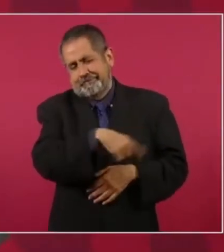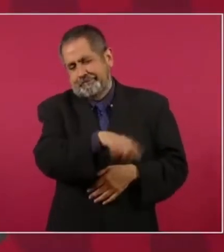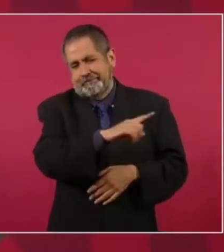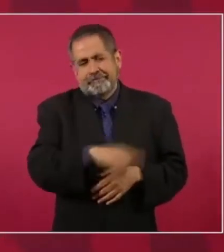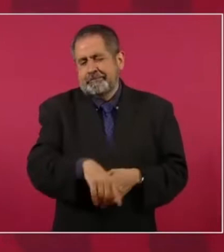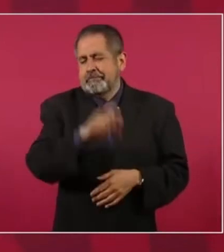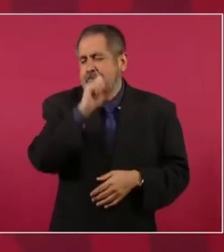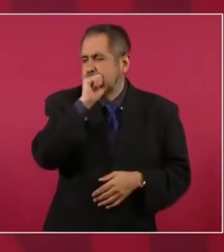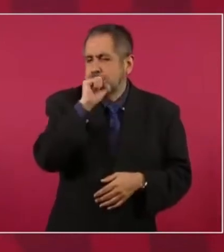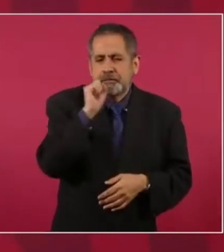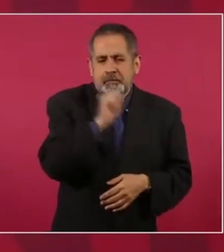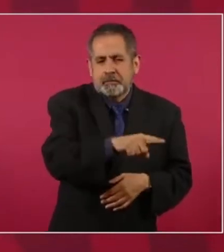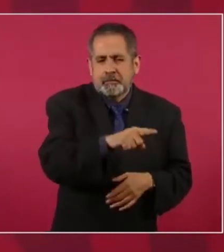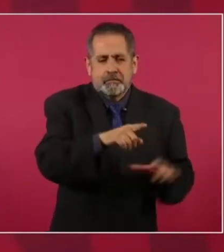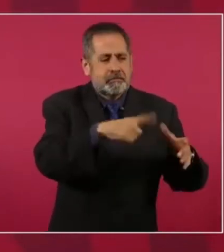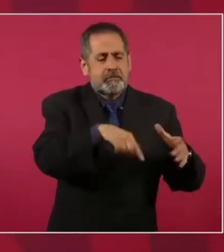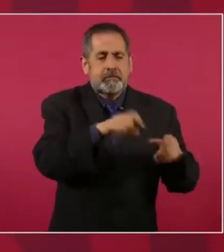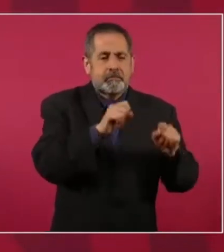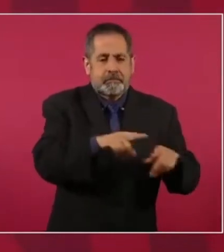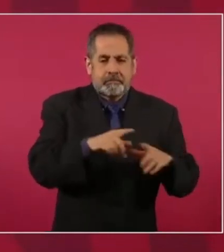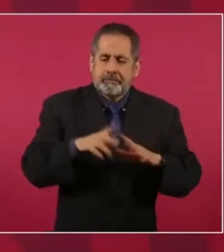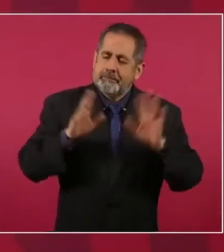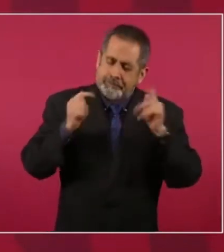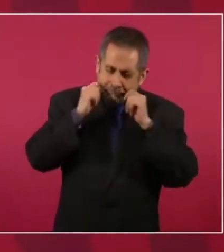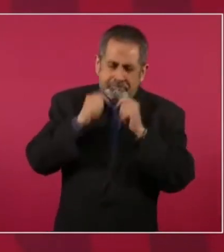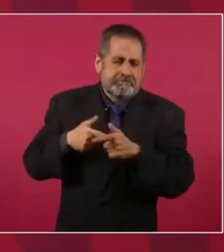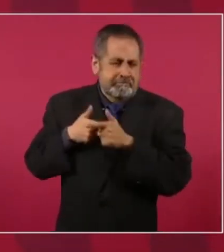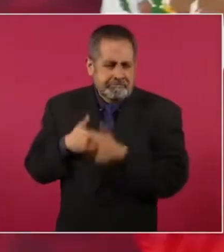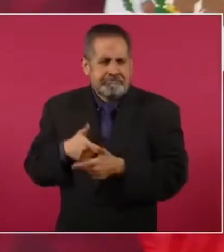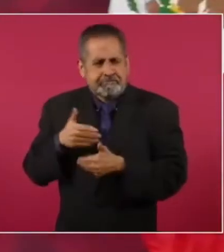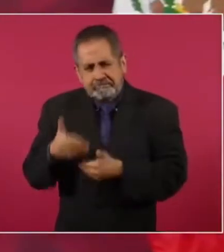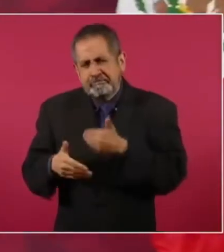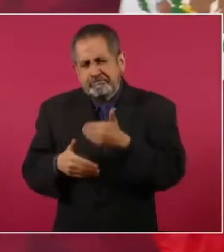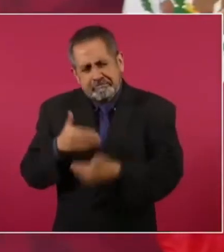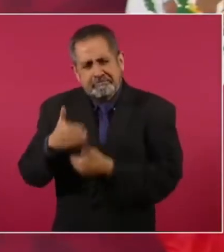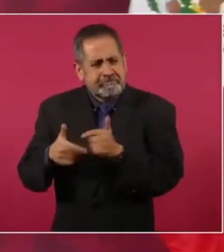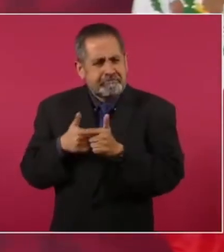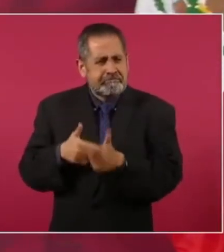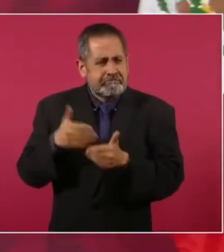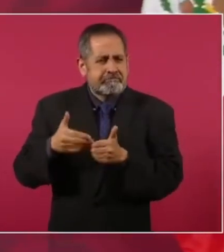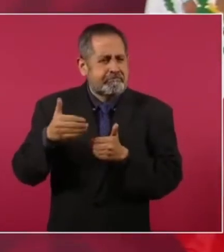Es lo mismo, pero ahí vamos avanzando